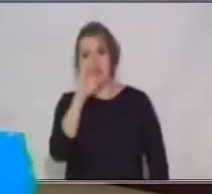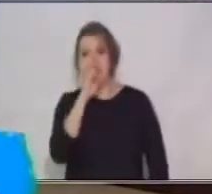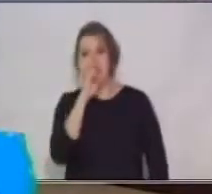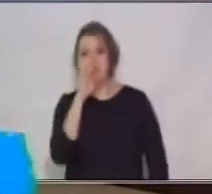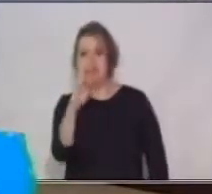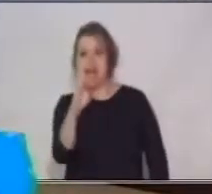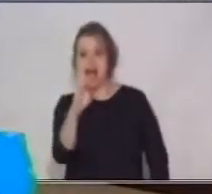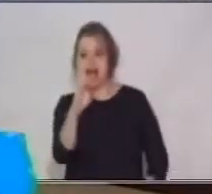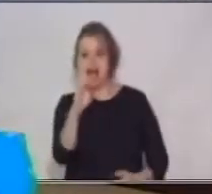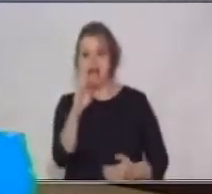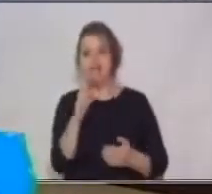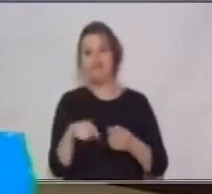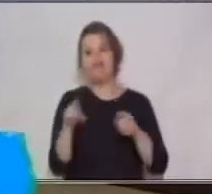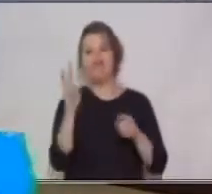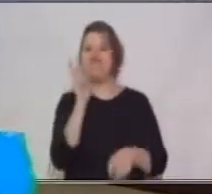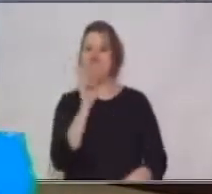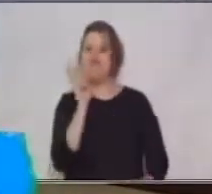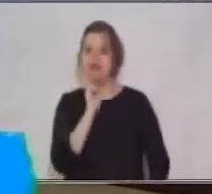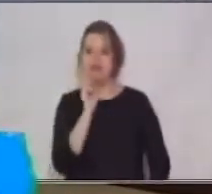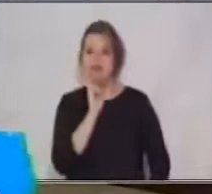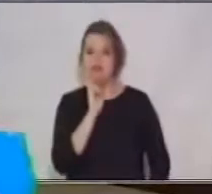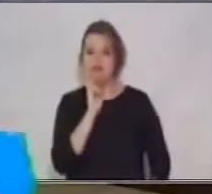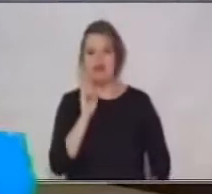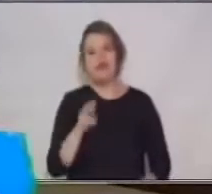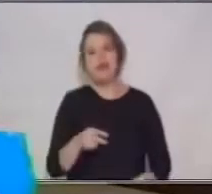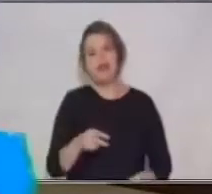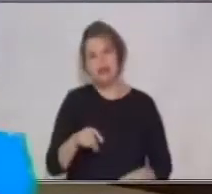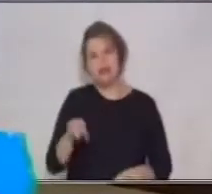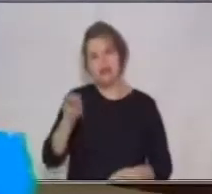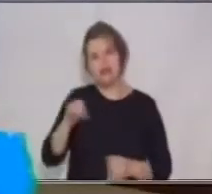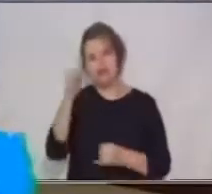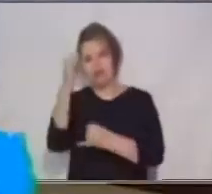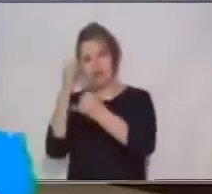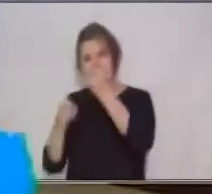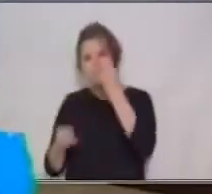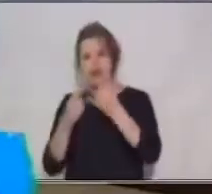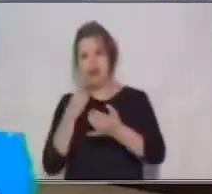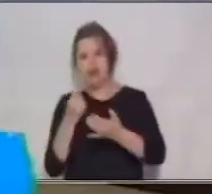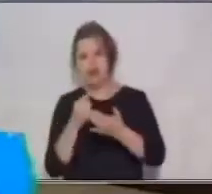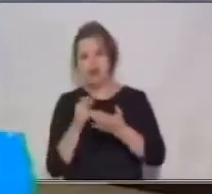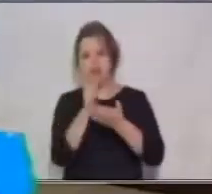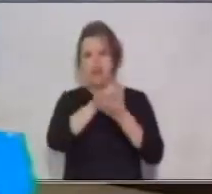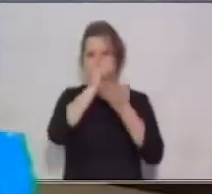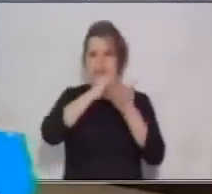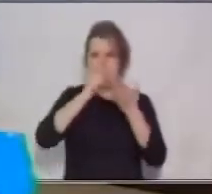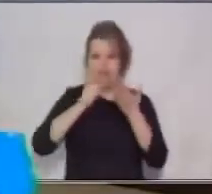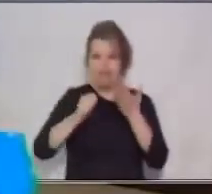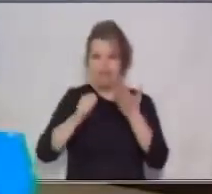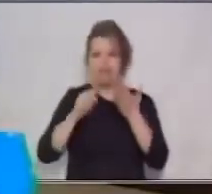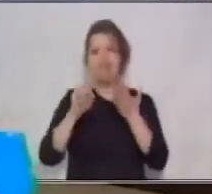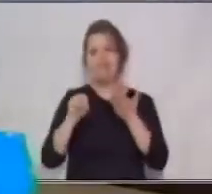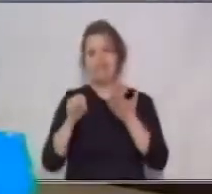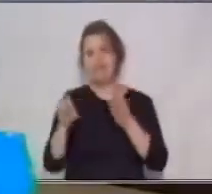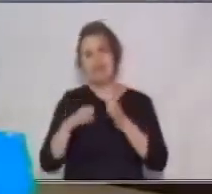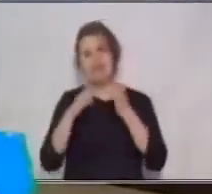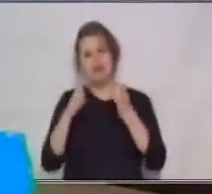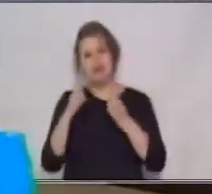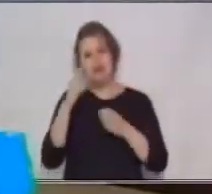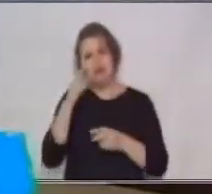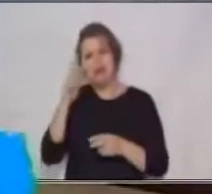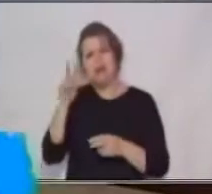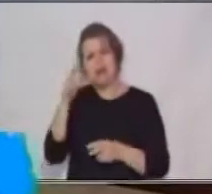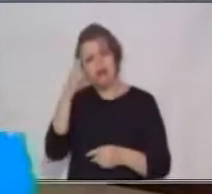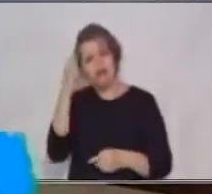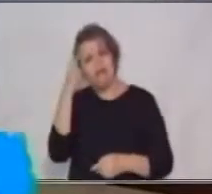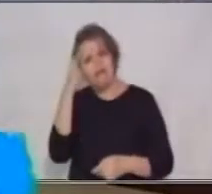acuerdo? Entonces podemos identificar entonces nuestro verbo de este lado. ¿Sí? Y podemos identificar también entonces